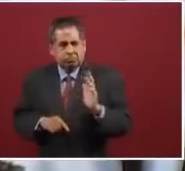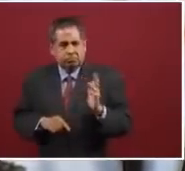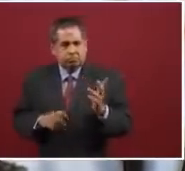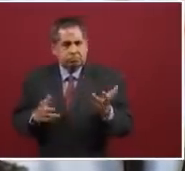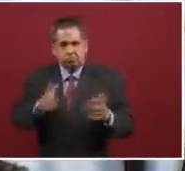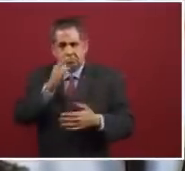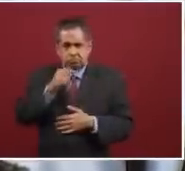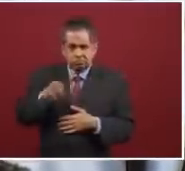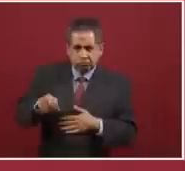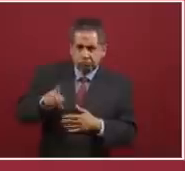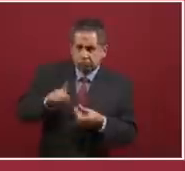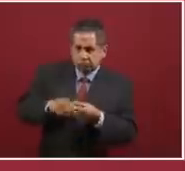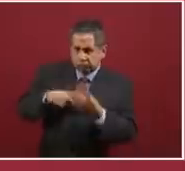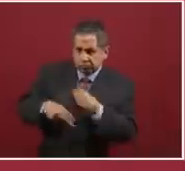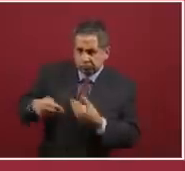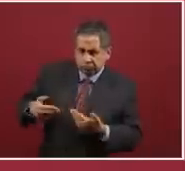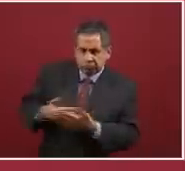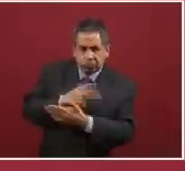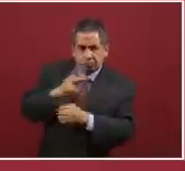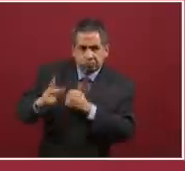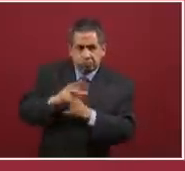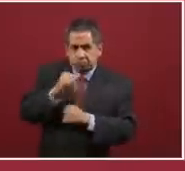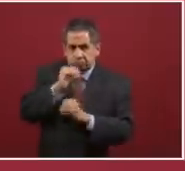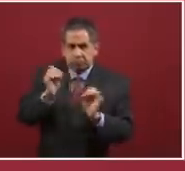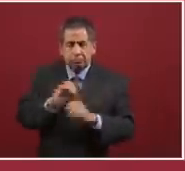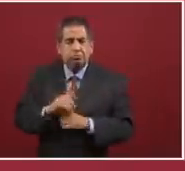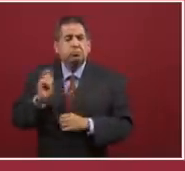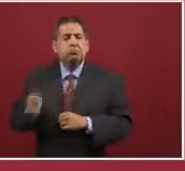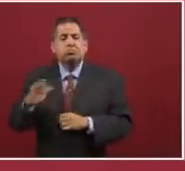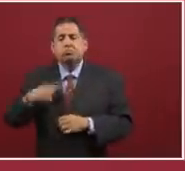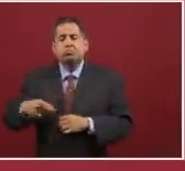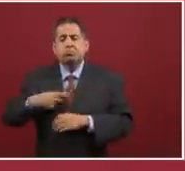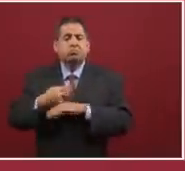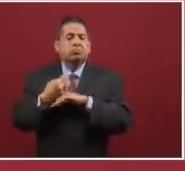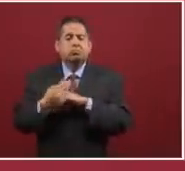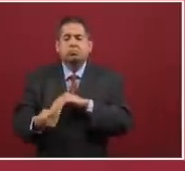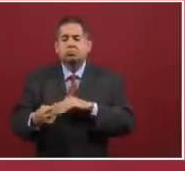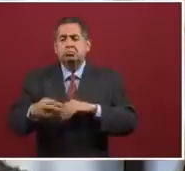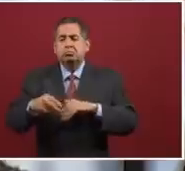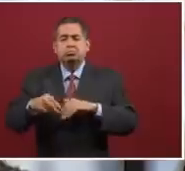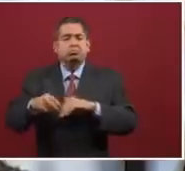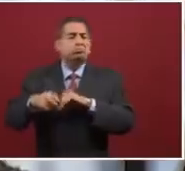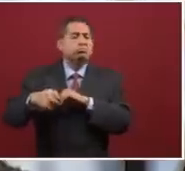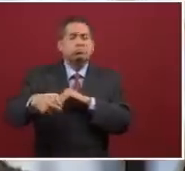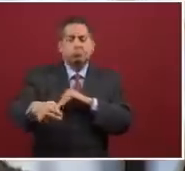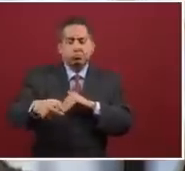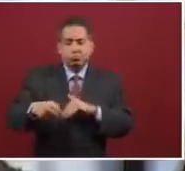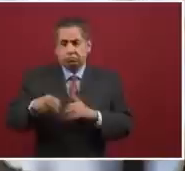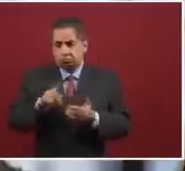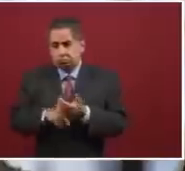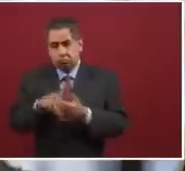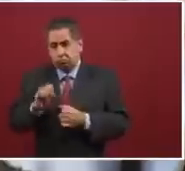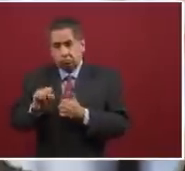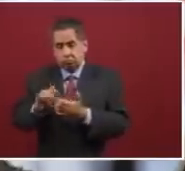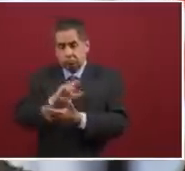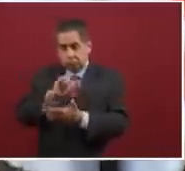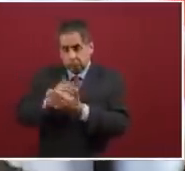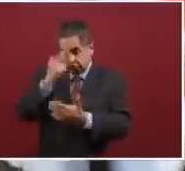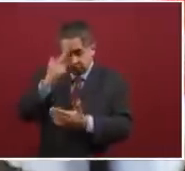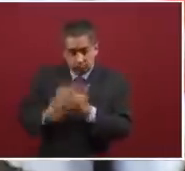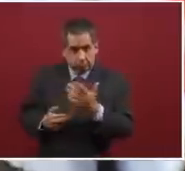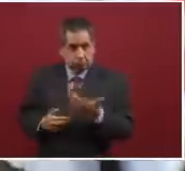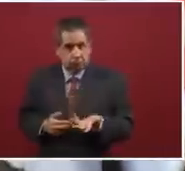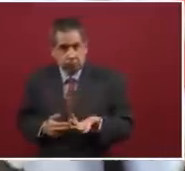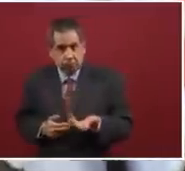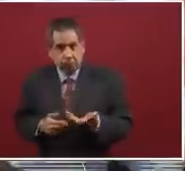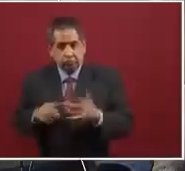podemos asumir su nacionalidad ni nada parecido? Simplemente era una persona que estaban en el río e intentaron cruzar, lo cual no constituye ningún crimen,